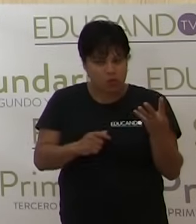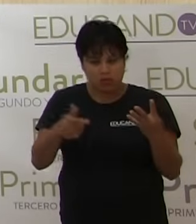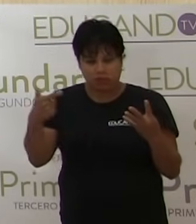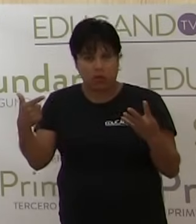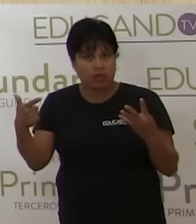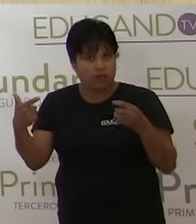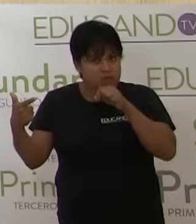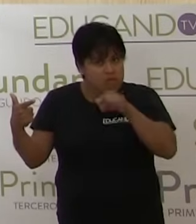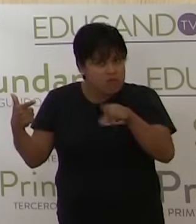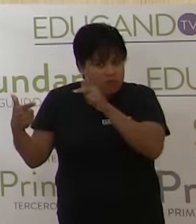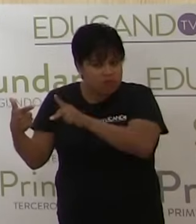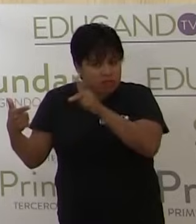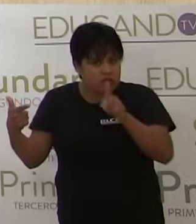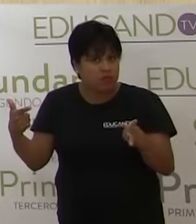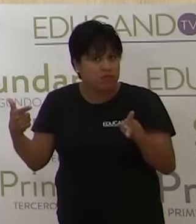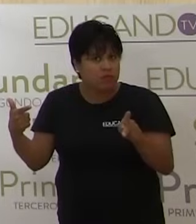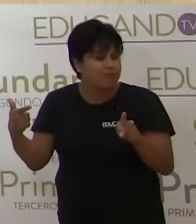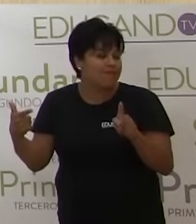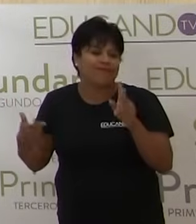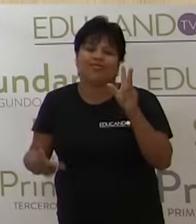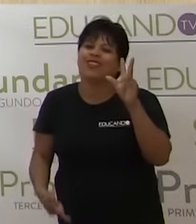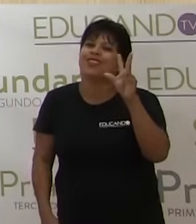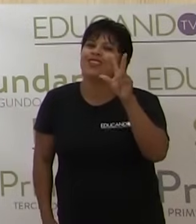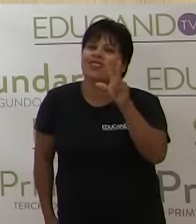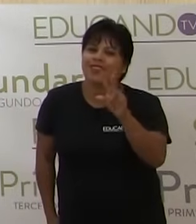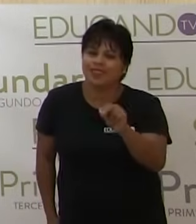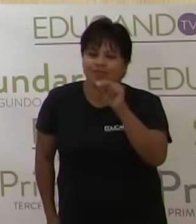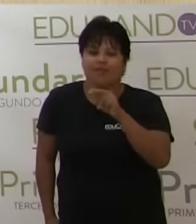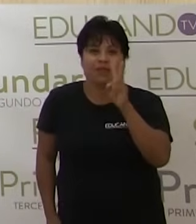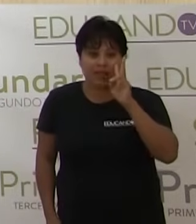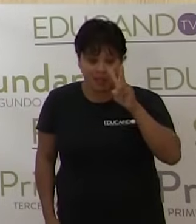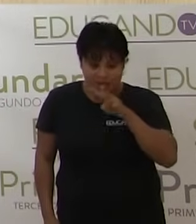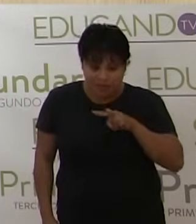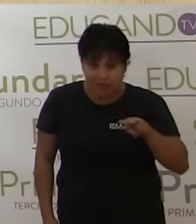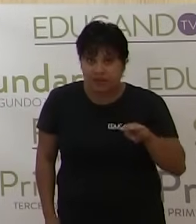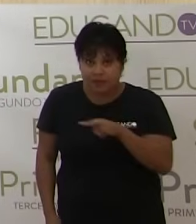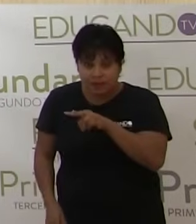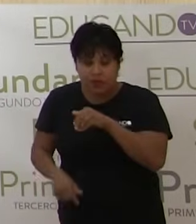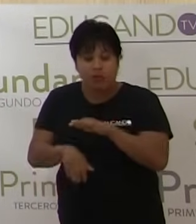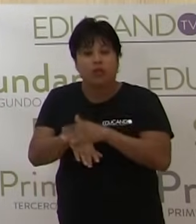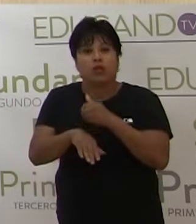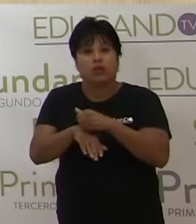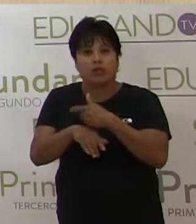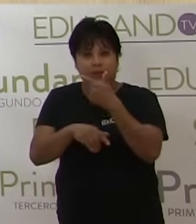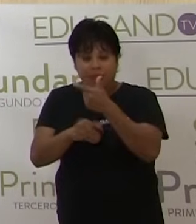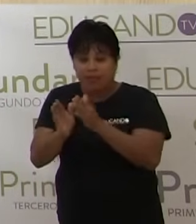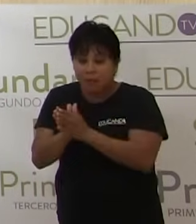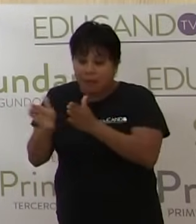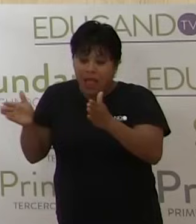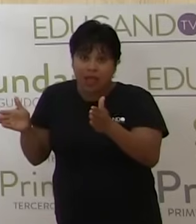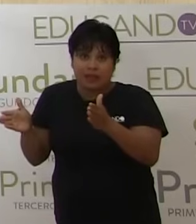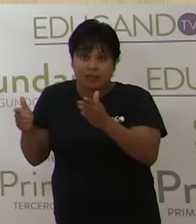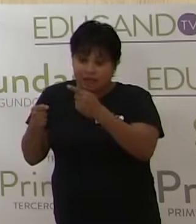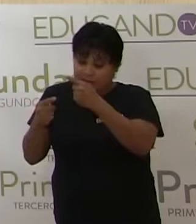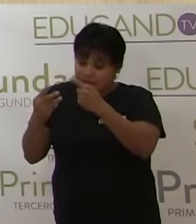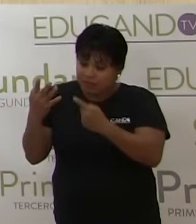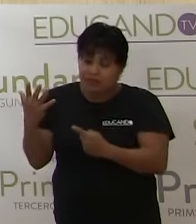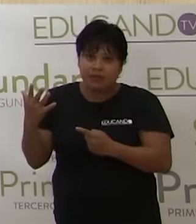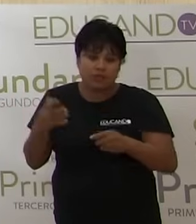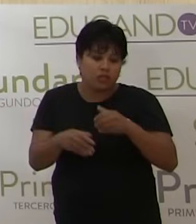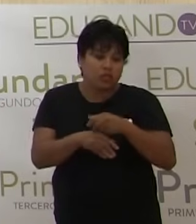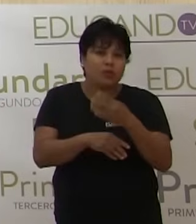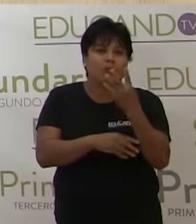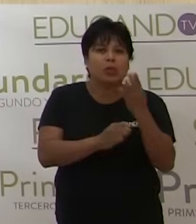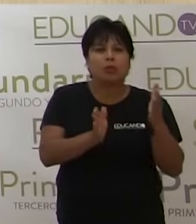número s No ya observaste porque el número siete tiene más elementos que el número